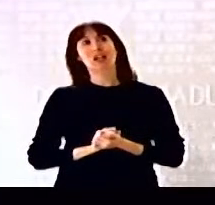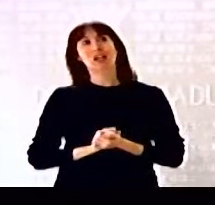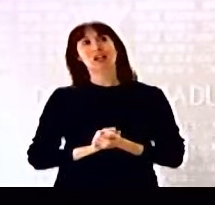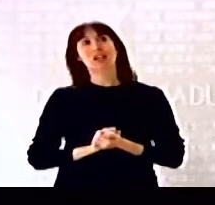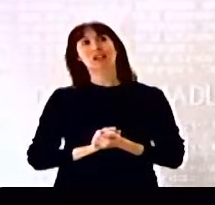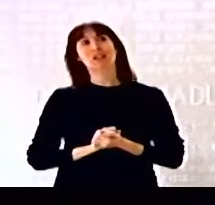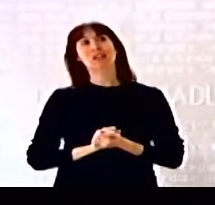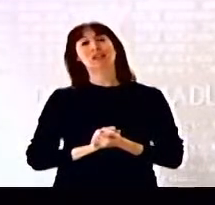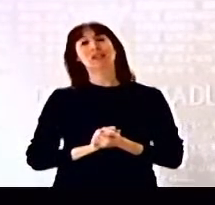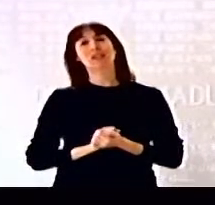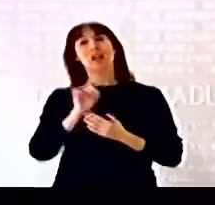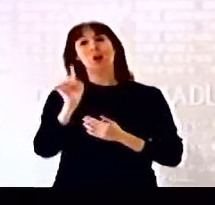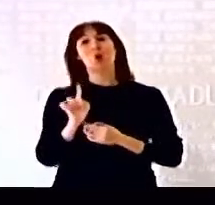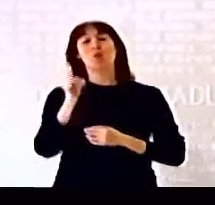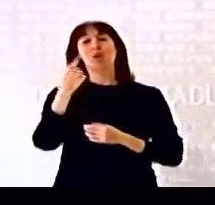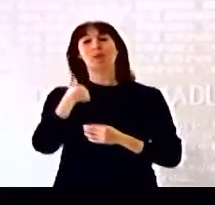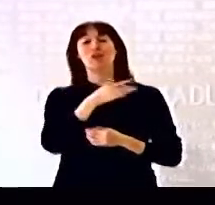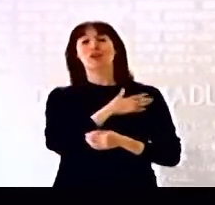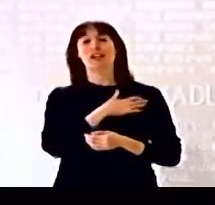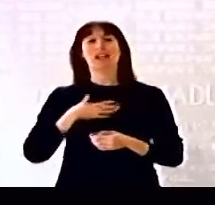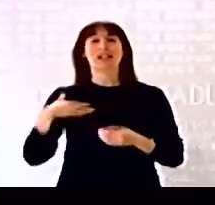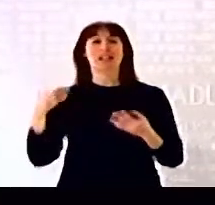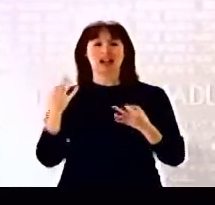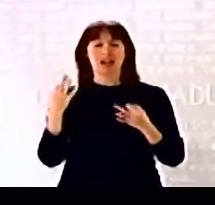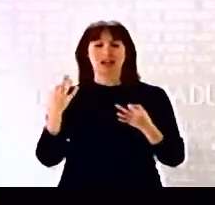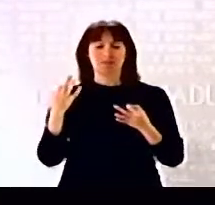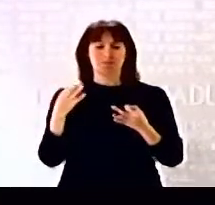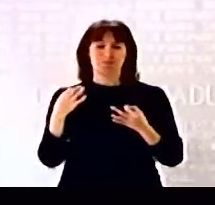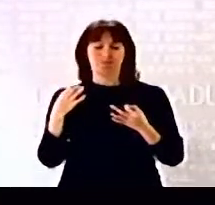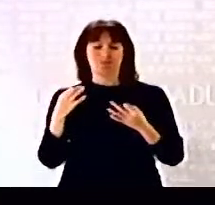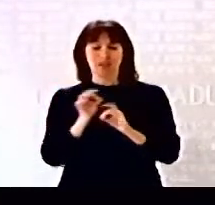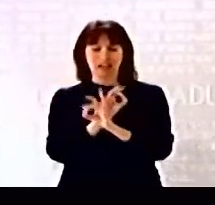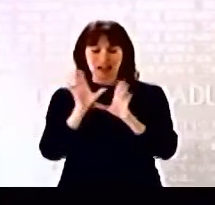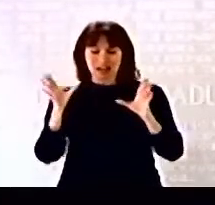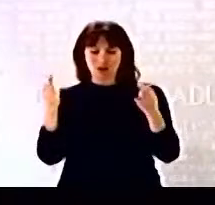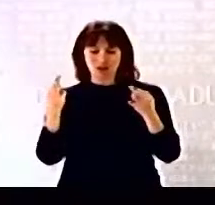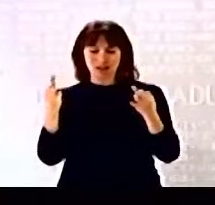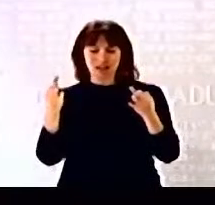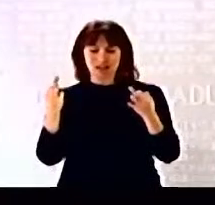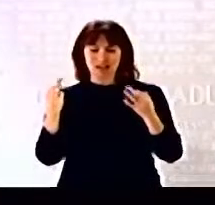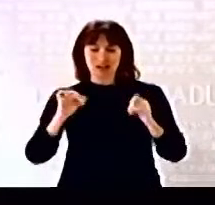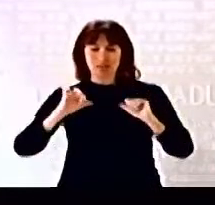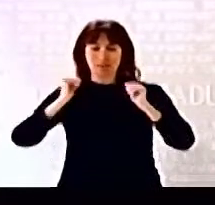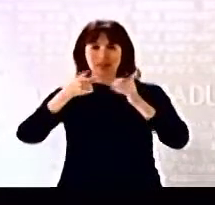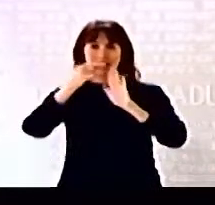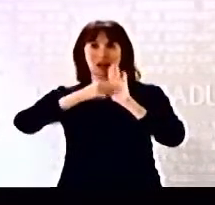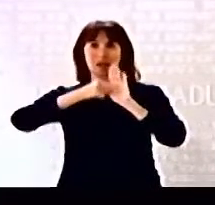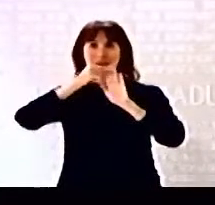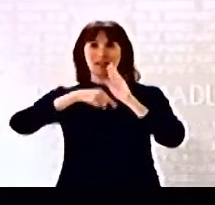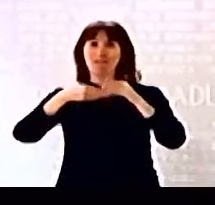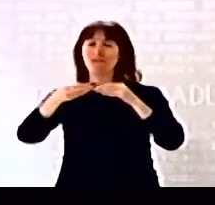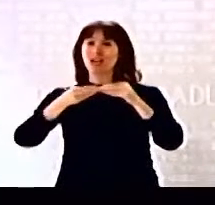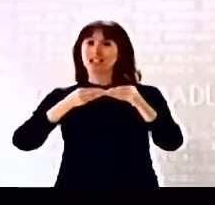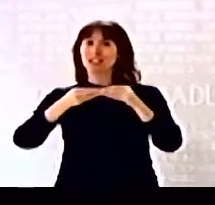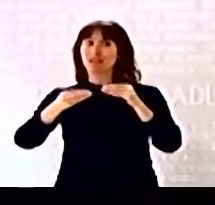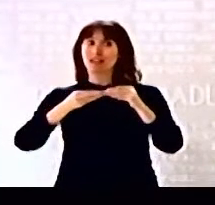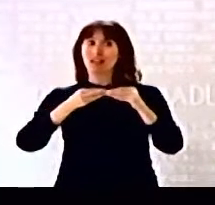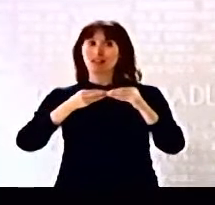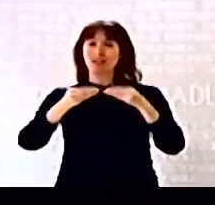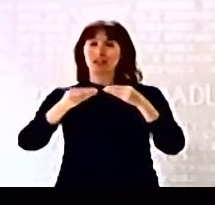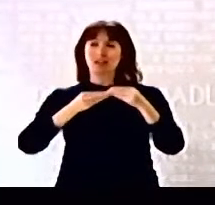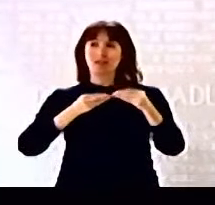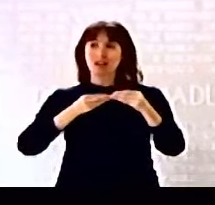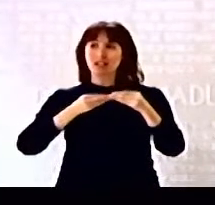Sí. En primer lugar, quería que me aclarase cuándo entrará en vigor la medida de flexibilización de